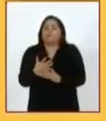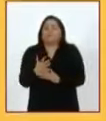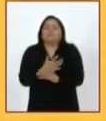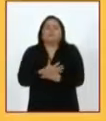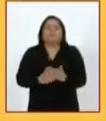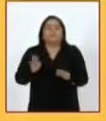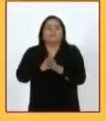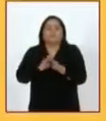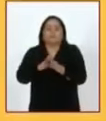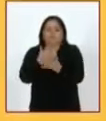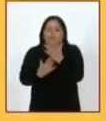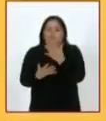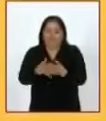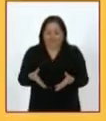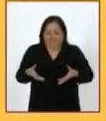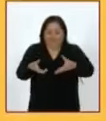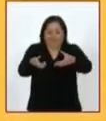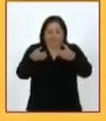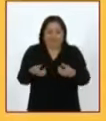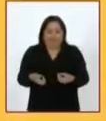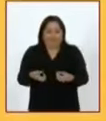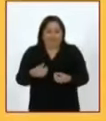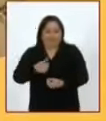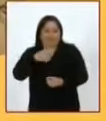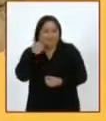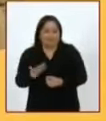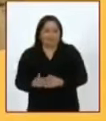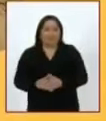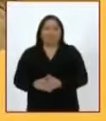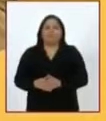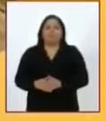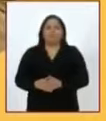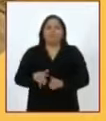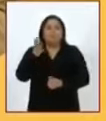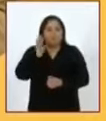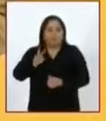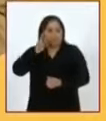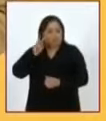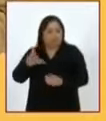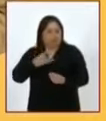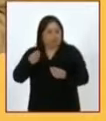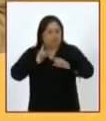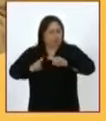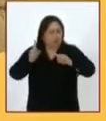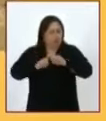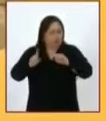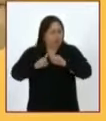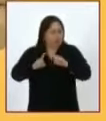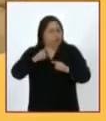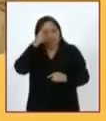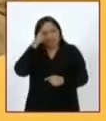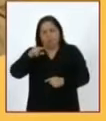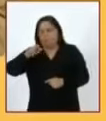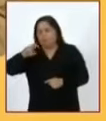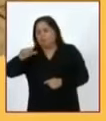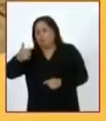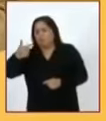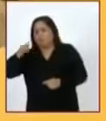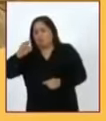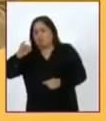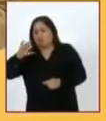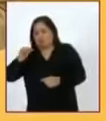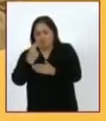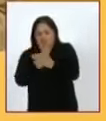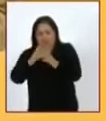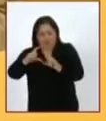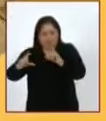ponerle las manos encima a la novela gráfica. ¿Vieron que hay muchas novelas adaptadas a novelas gráficas? Me